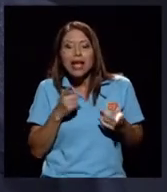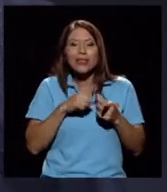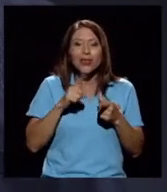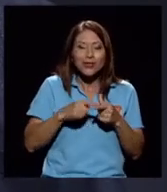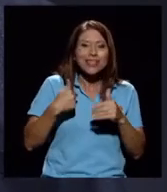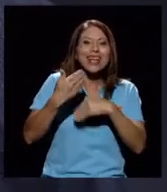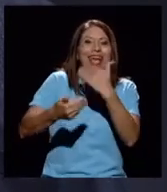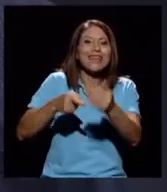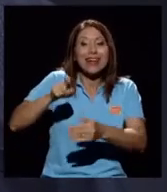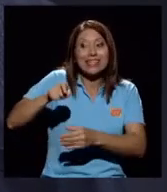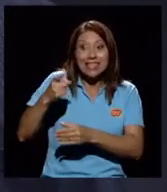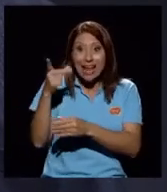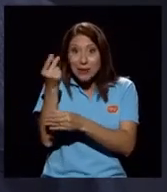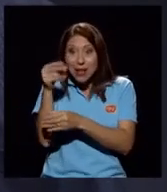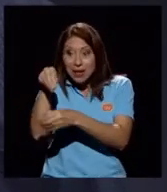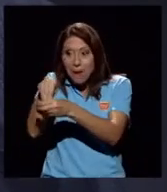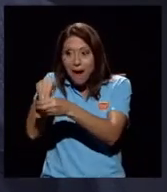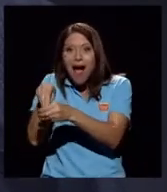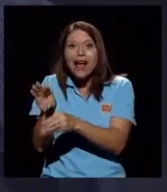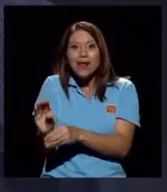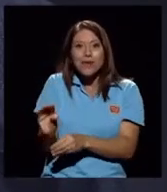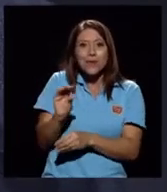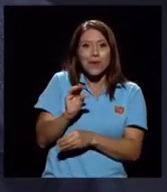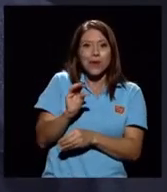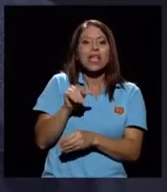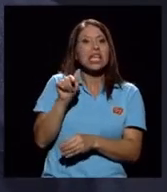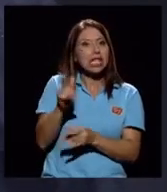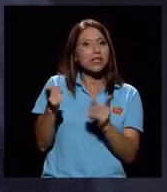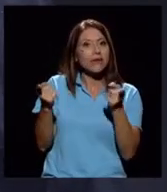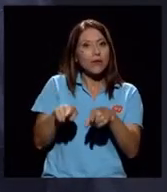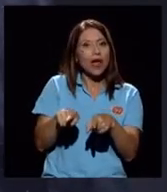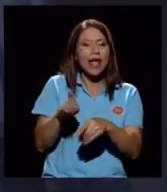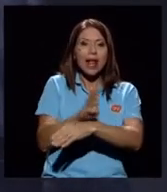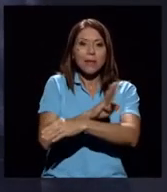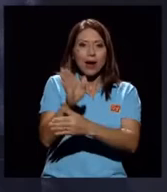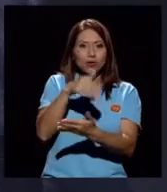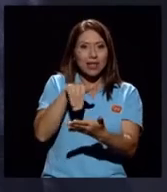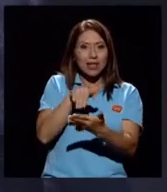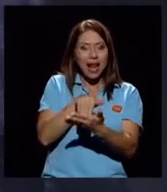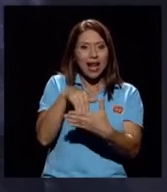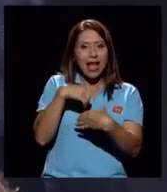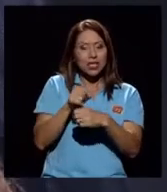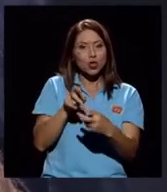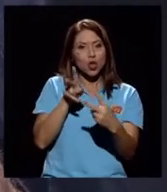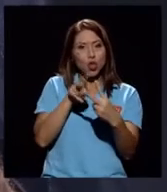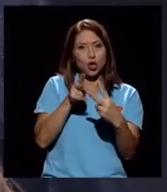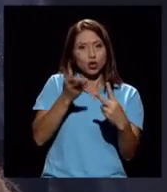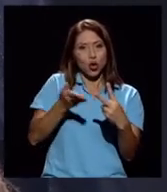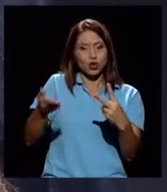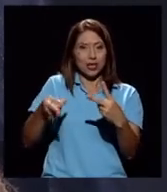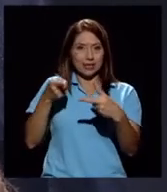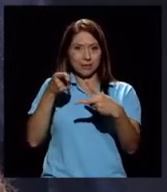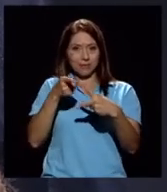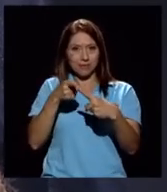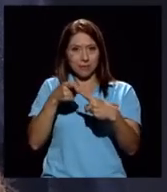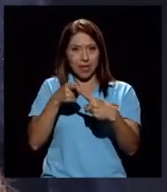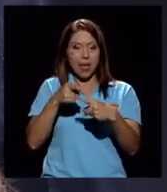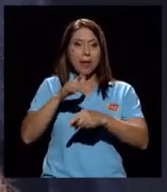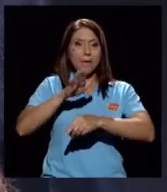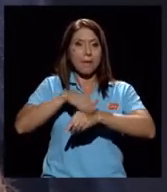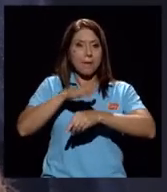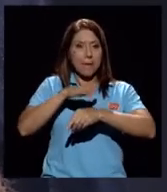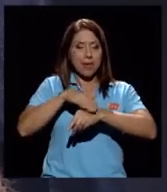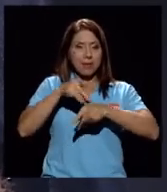parte así fue hernán el banco central ha hecho ha hecho dos cosas ha venido permitiendo un ajuste